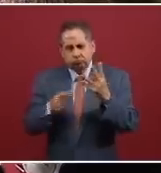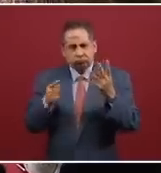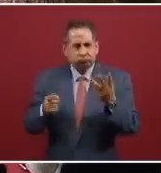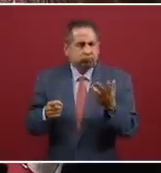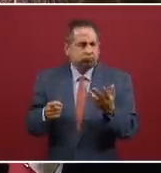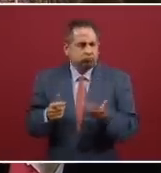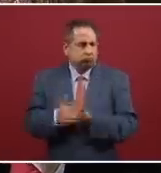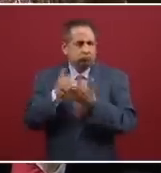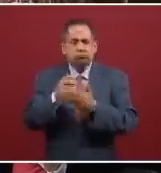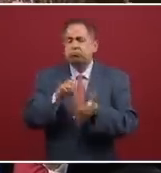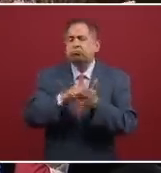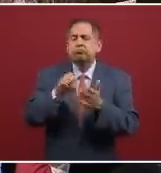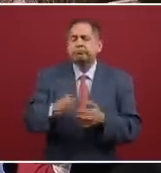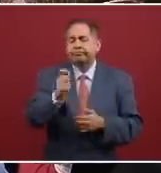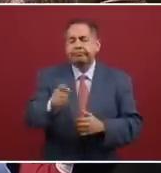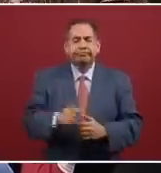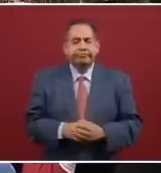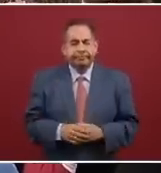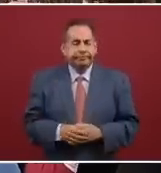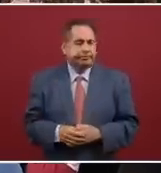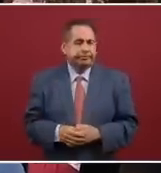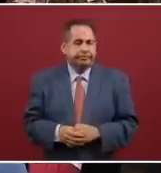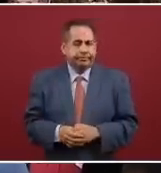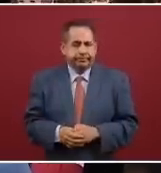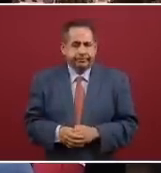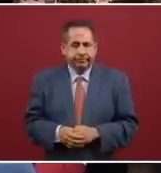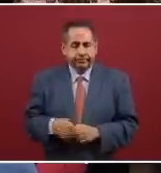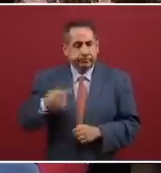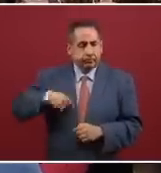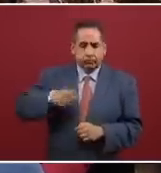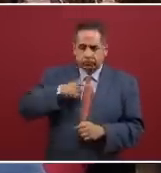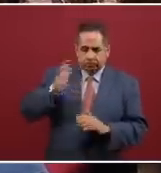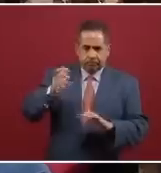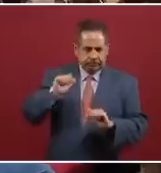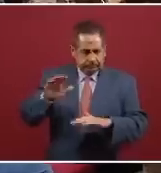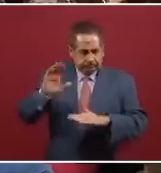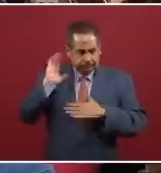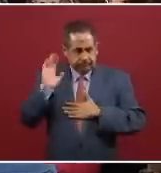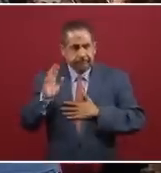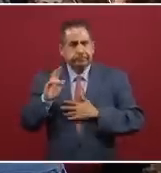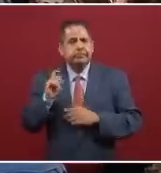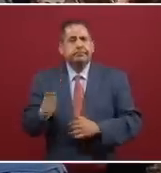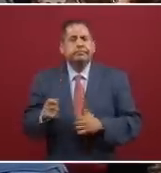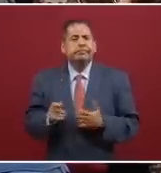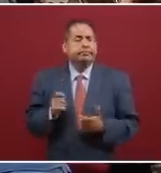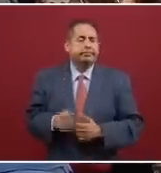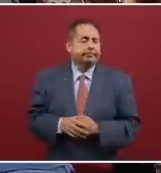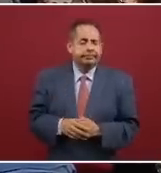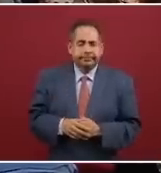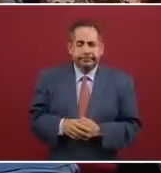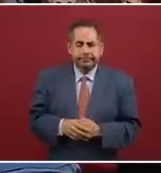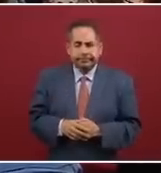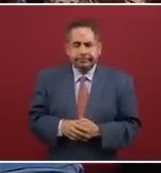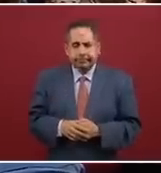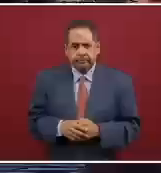ejemplo tenemos el compromiso d